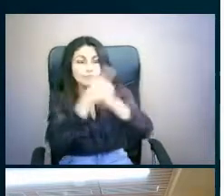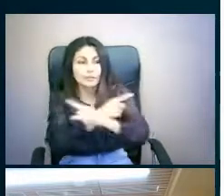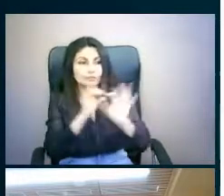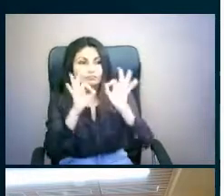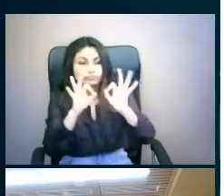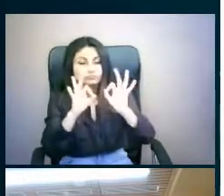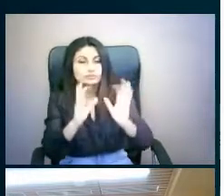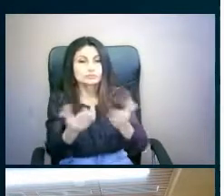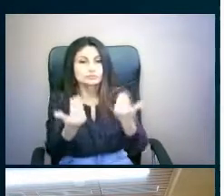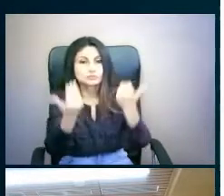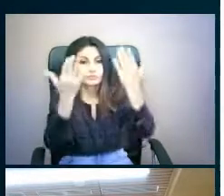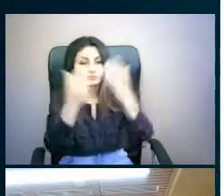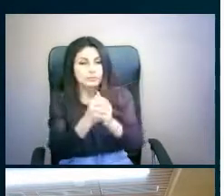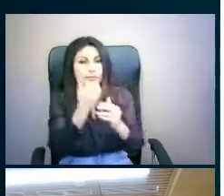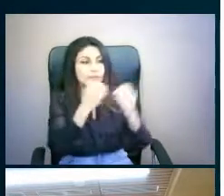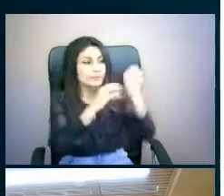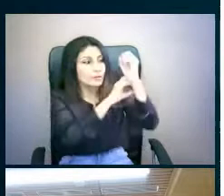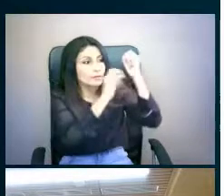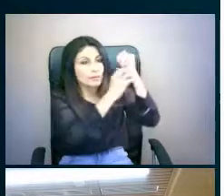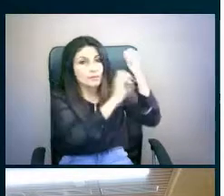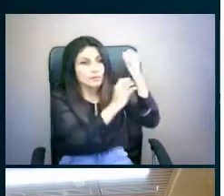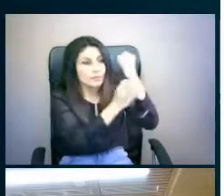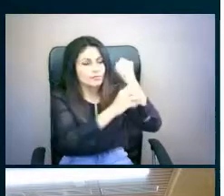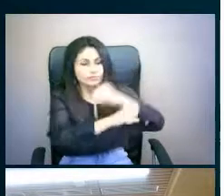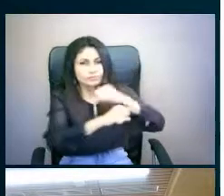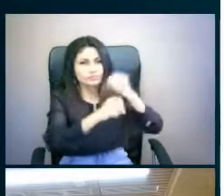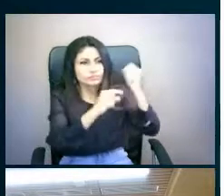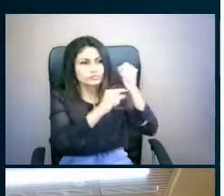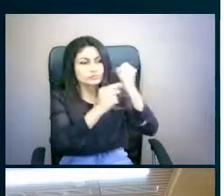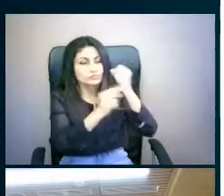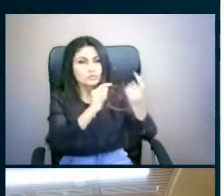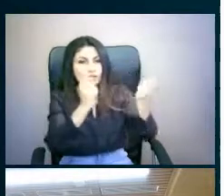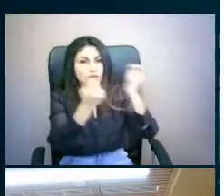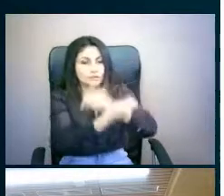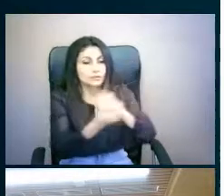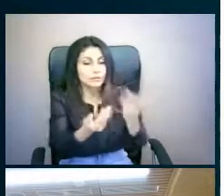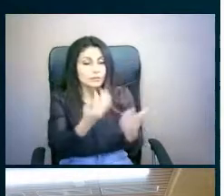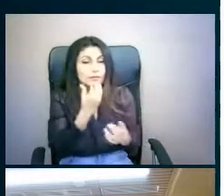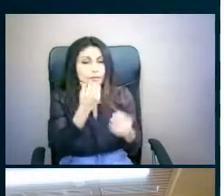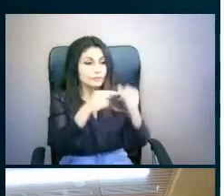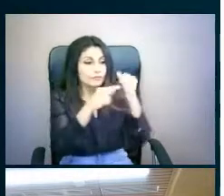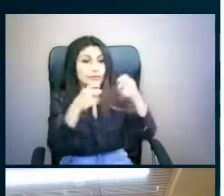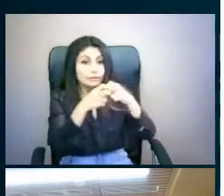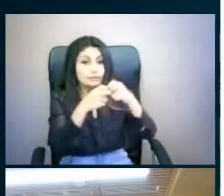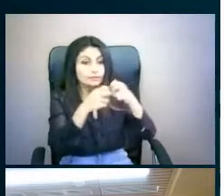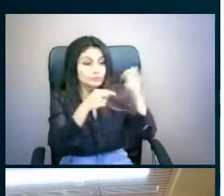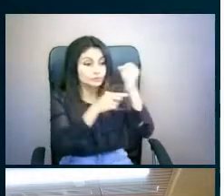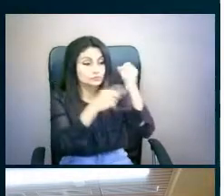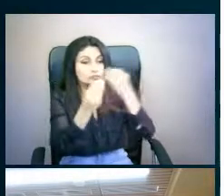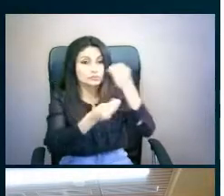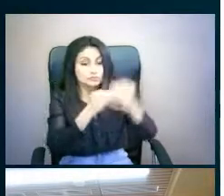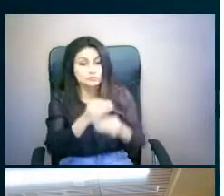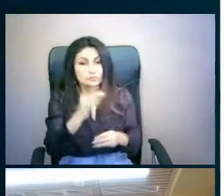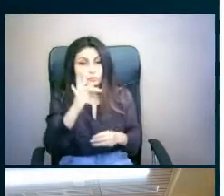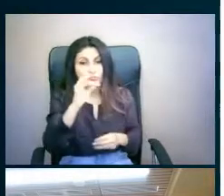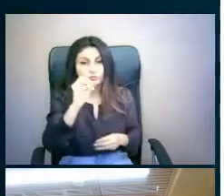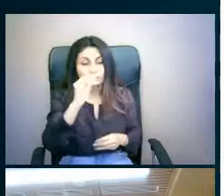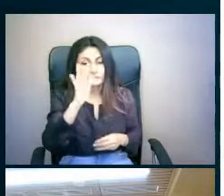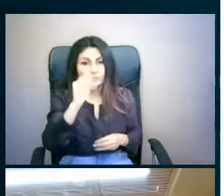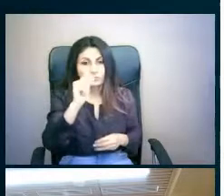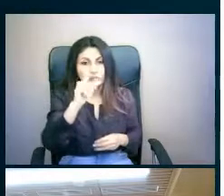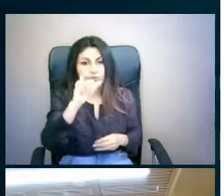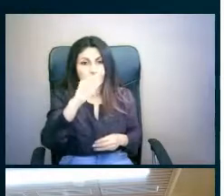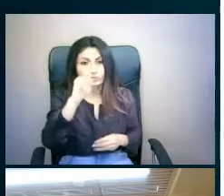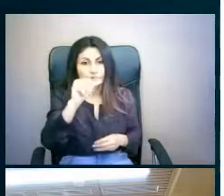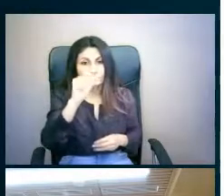del transformador cuando éste se encuentra sobrecargado. La carga real se obtiene a través de totalizadores que se encuentran en